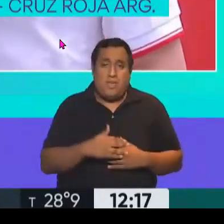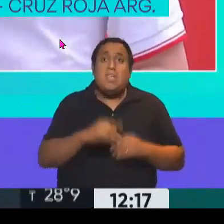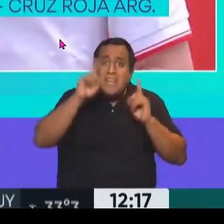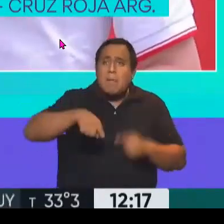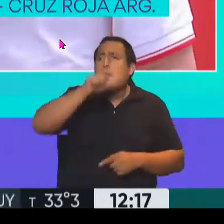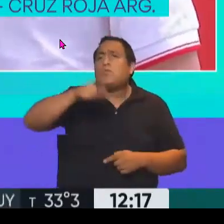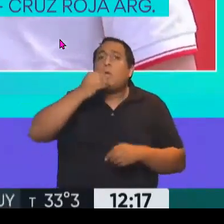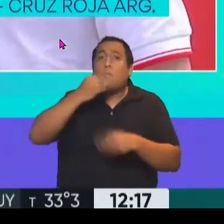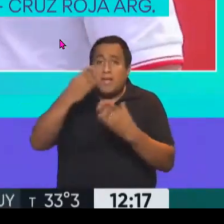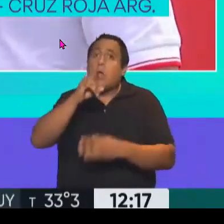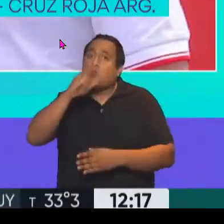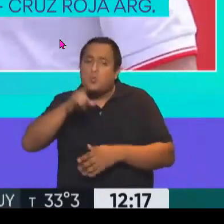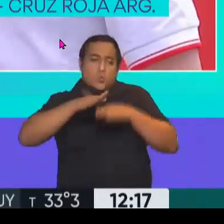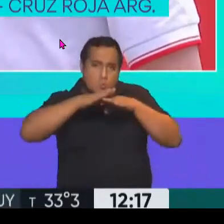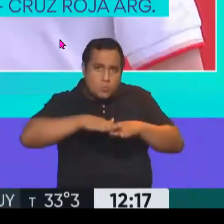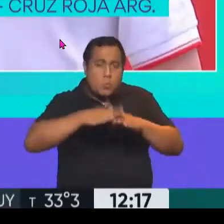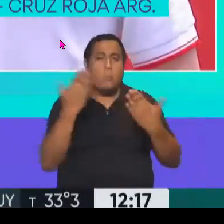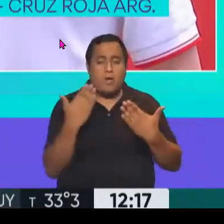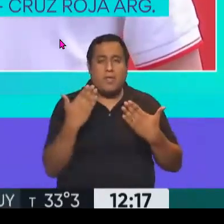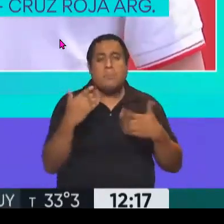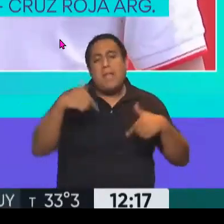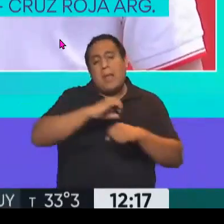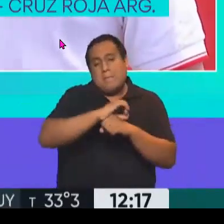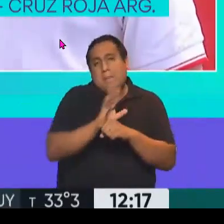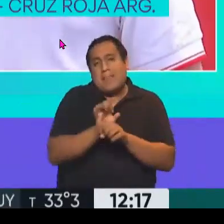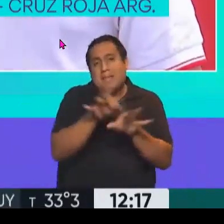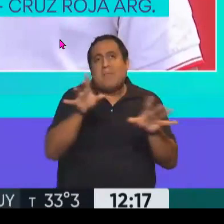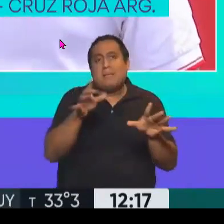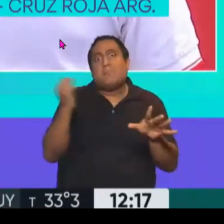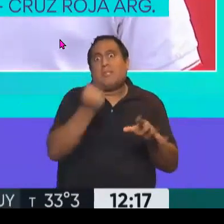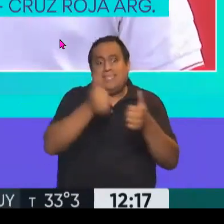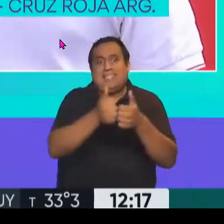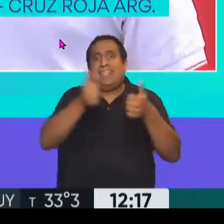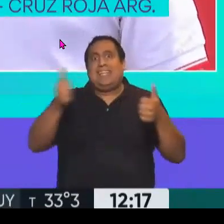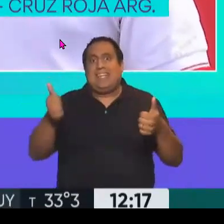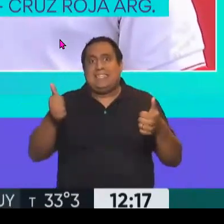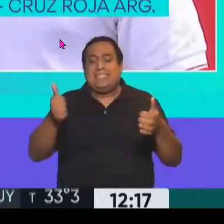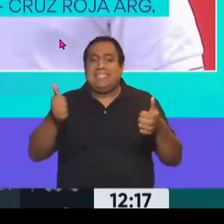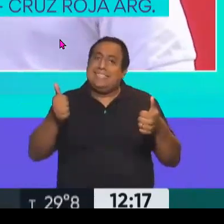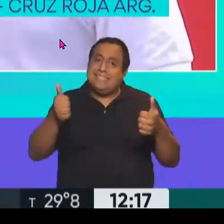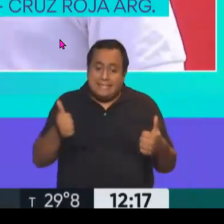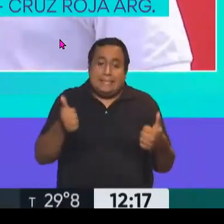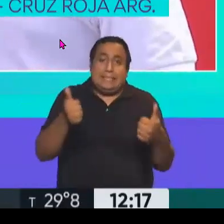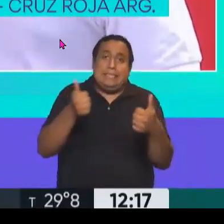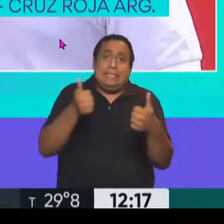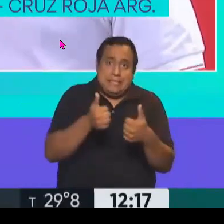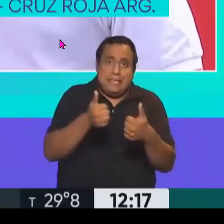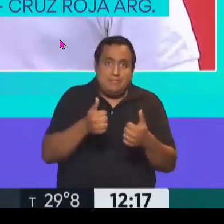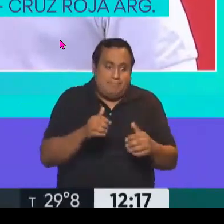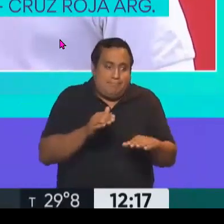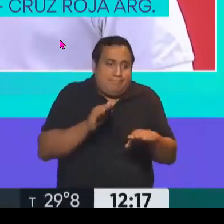cualquier persona la puede realizar. Estamos en pandemia, lo que se recomienda es la distancia social. Una técnica como esta requiere justamente